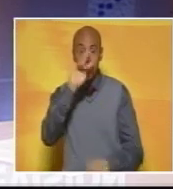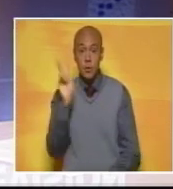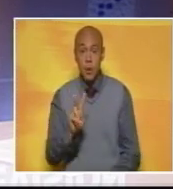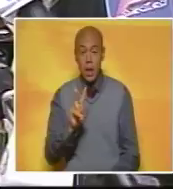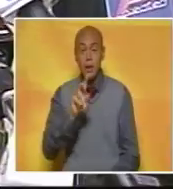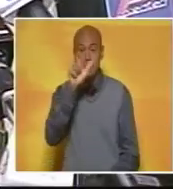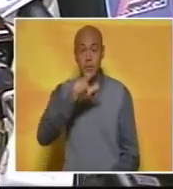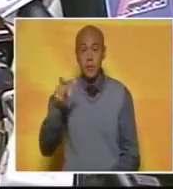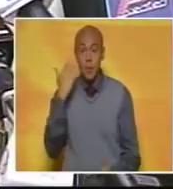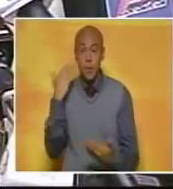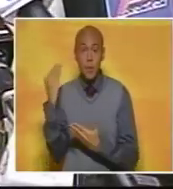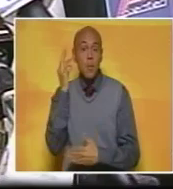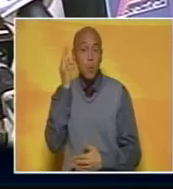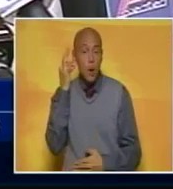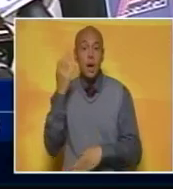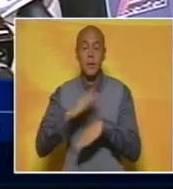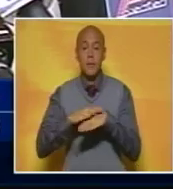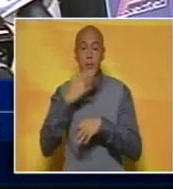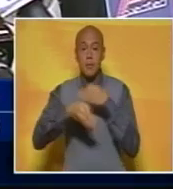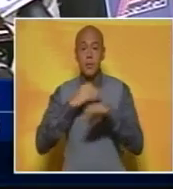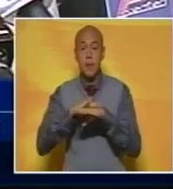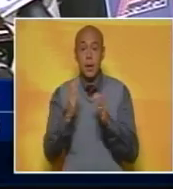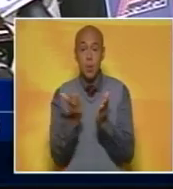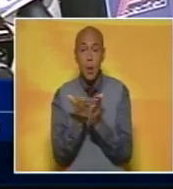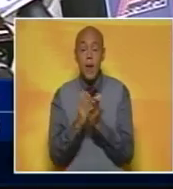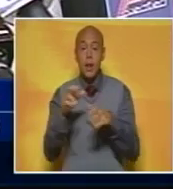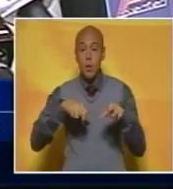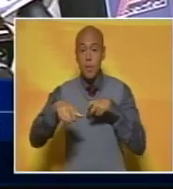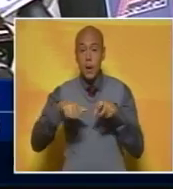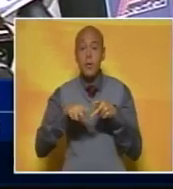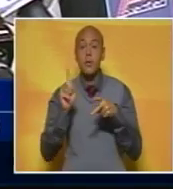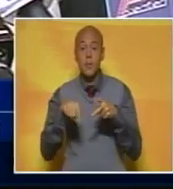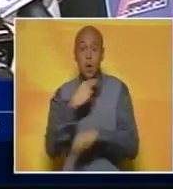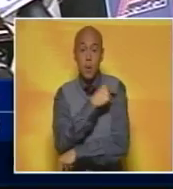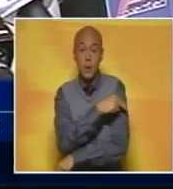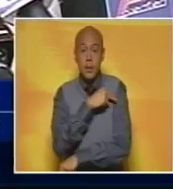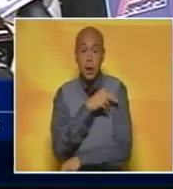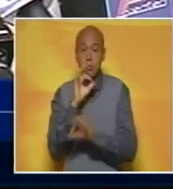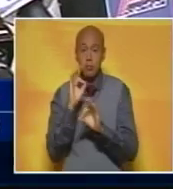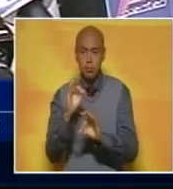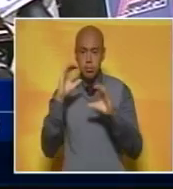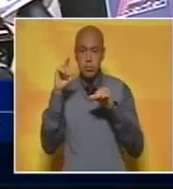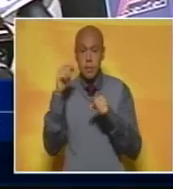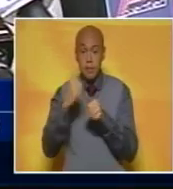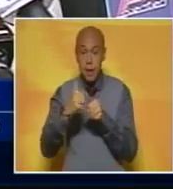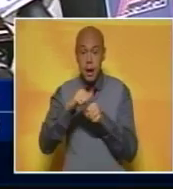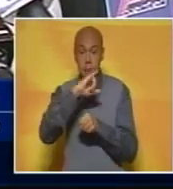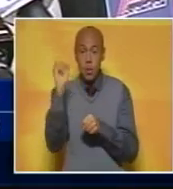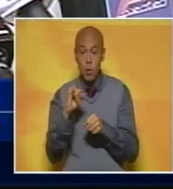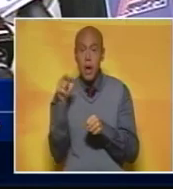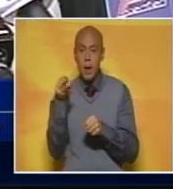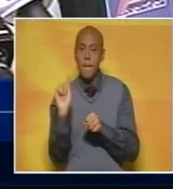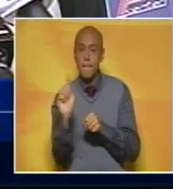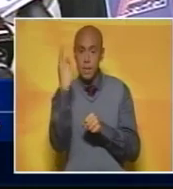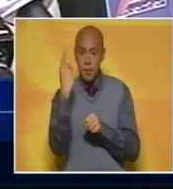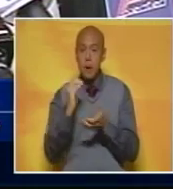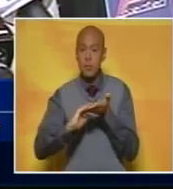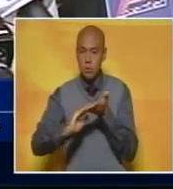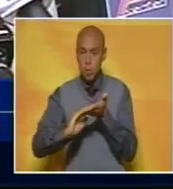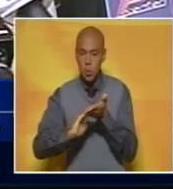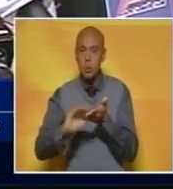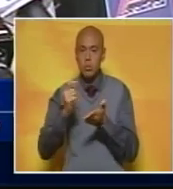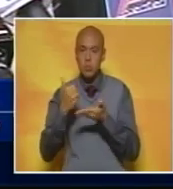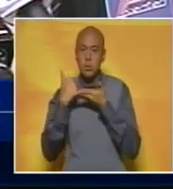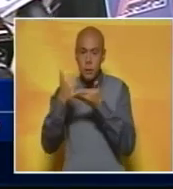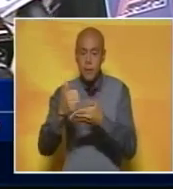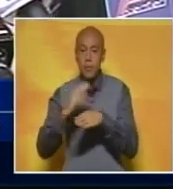La diputada señaló que las escuelas, hospitales y comercios, especialmente en el estado Zulia, serán los primeros beneficiados con esta iniciativa. Informó que